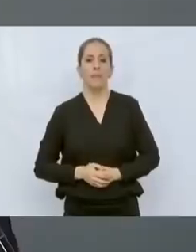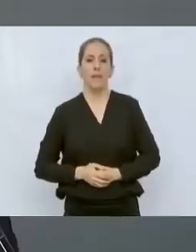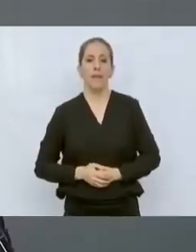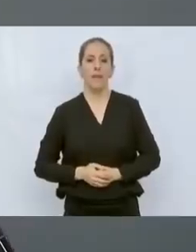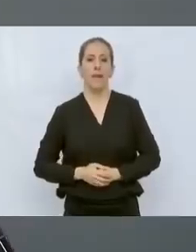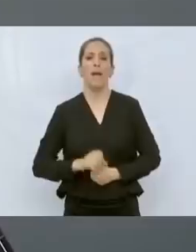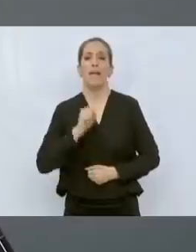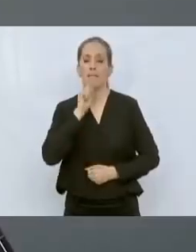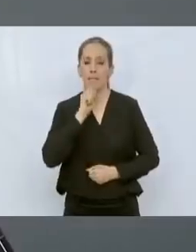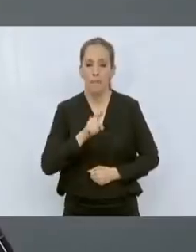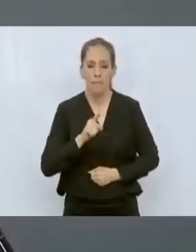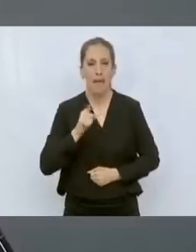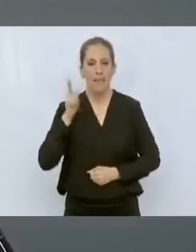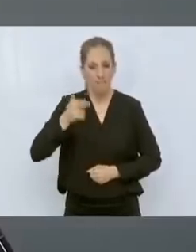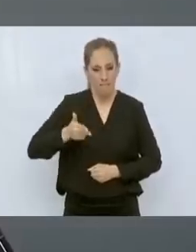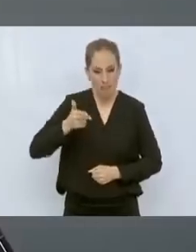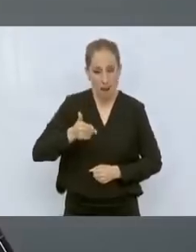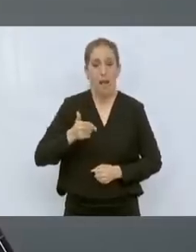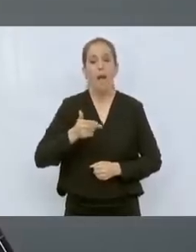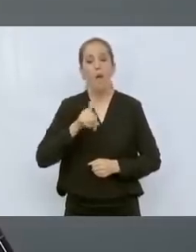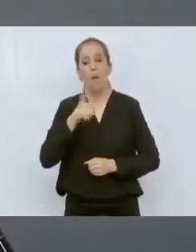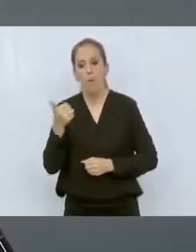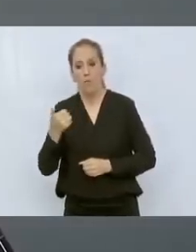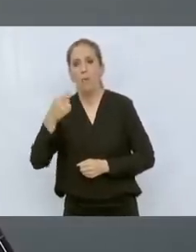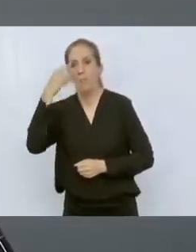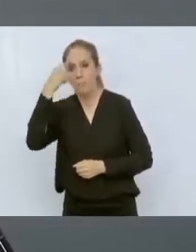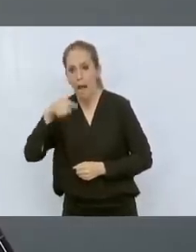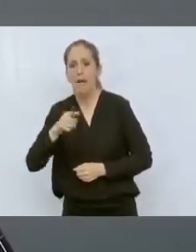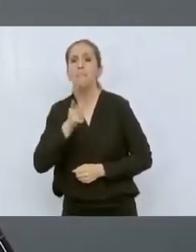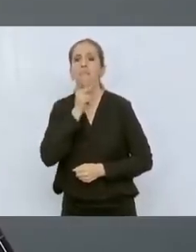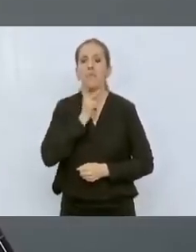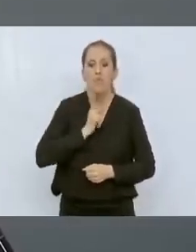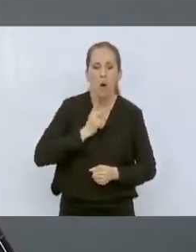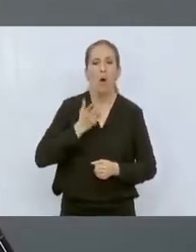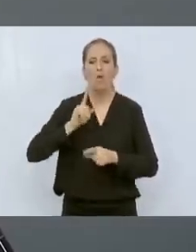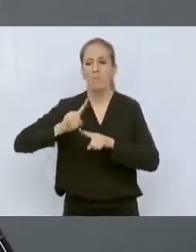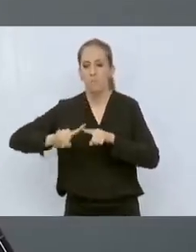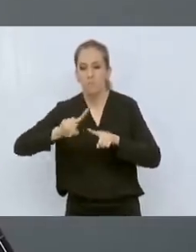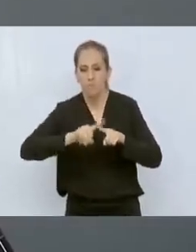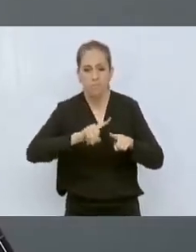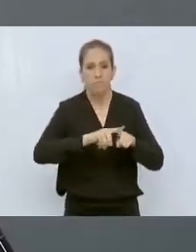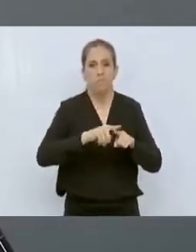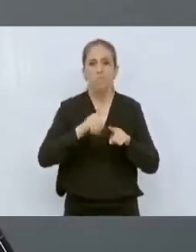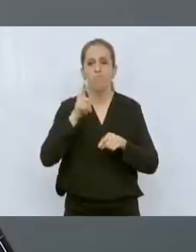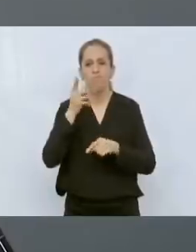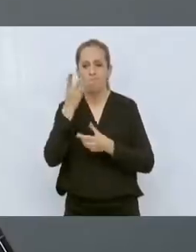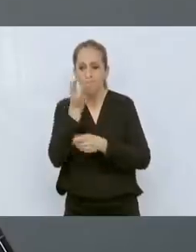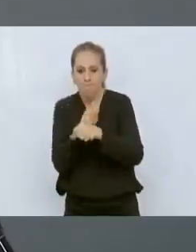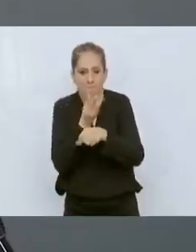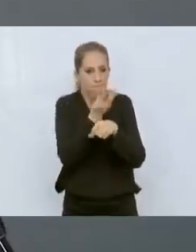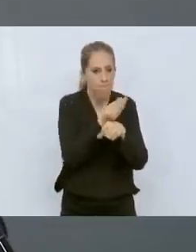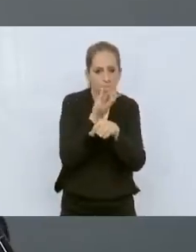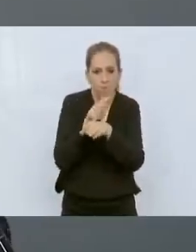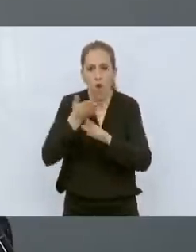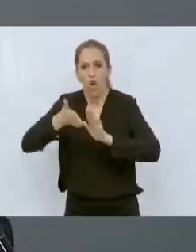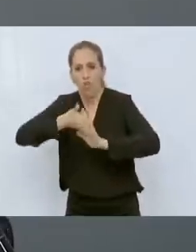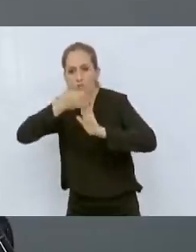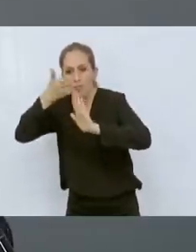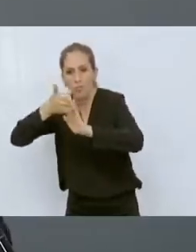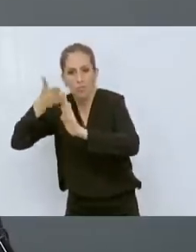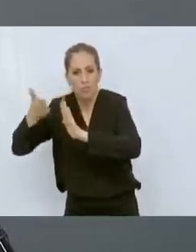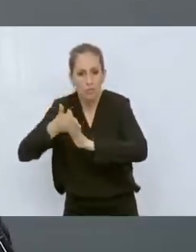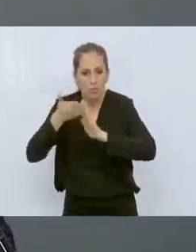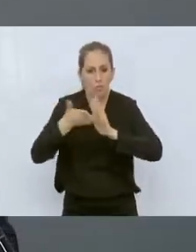petrolera, en la modernización de las refinerías, la construcción de la